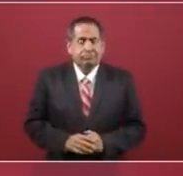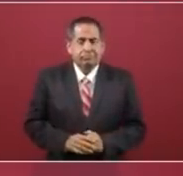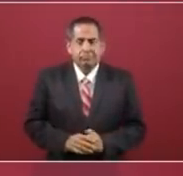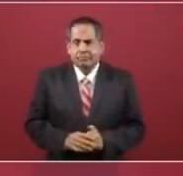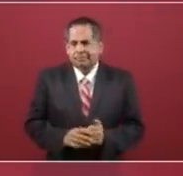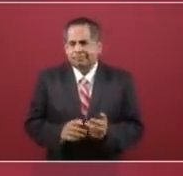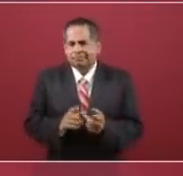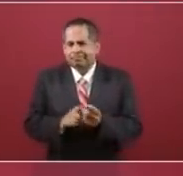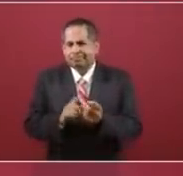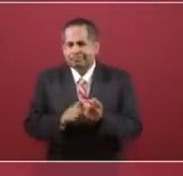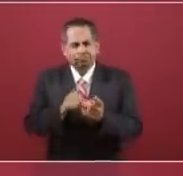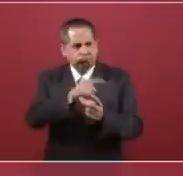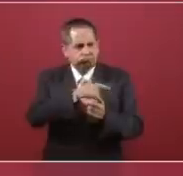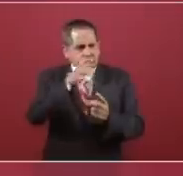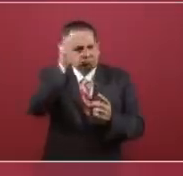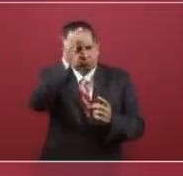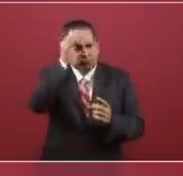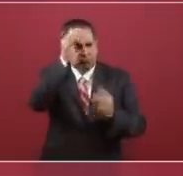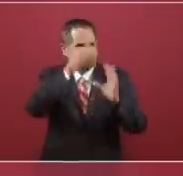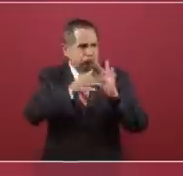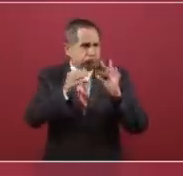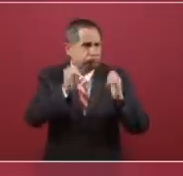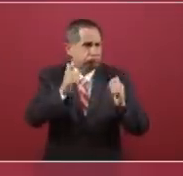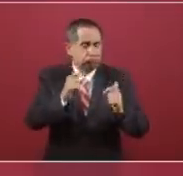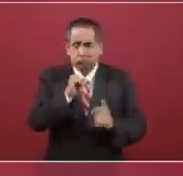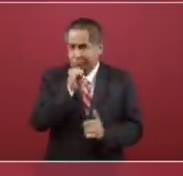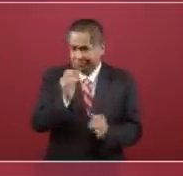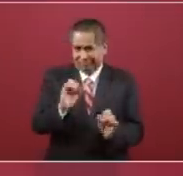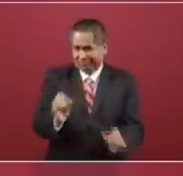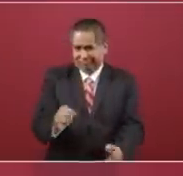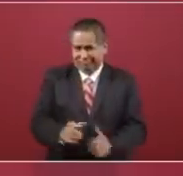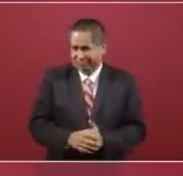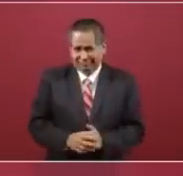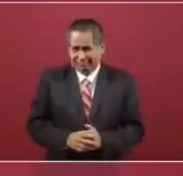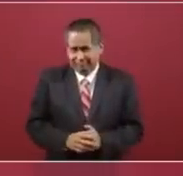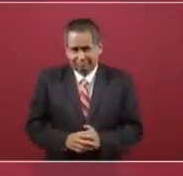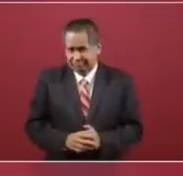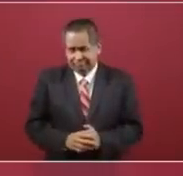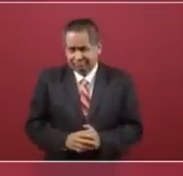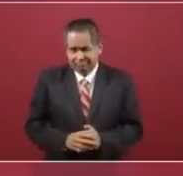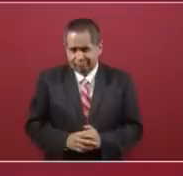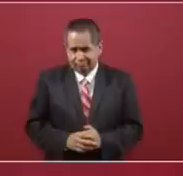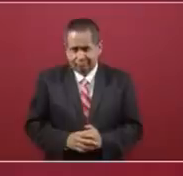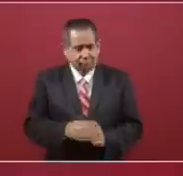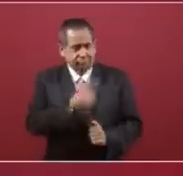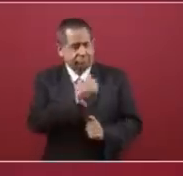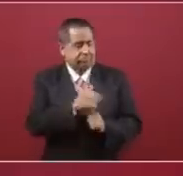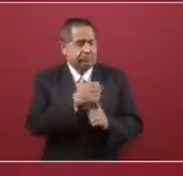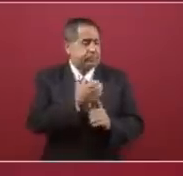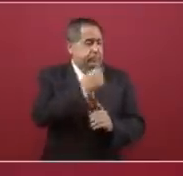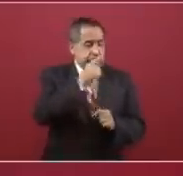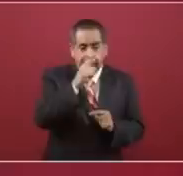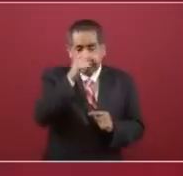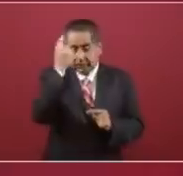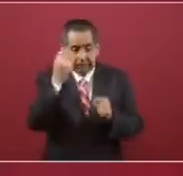¿Dónde está el pensamiento? Nada. Todo es pragmatismo,